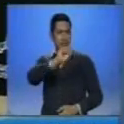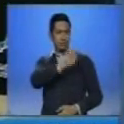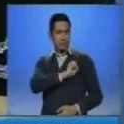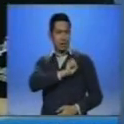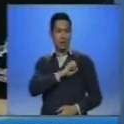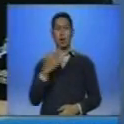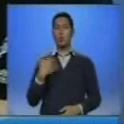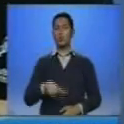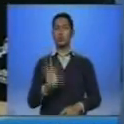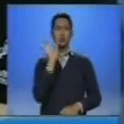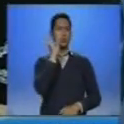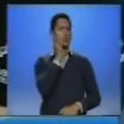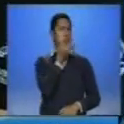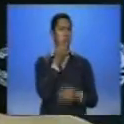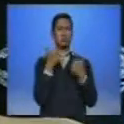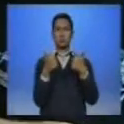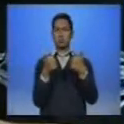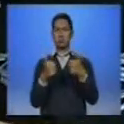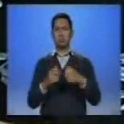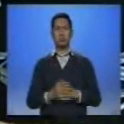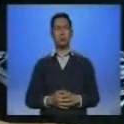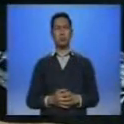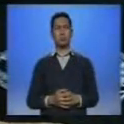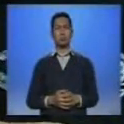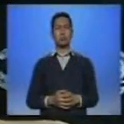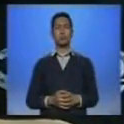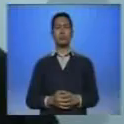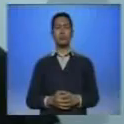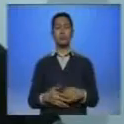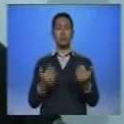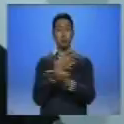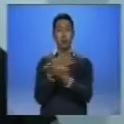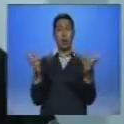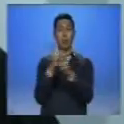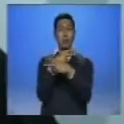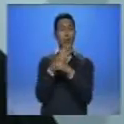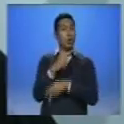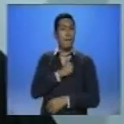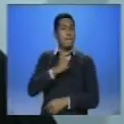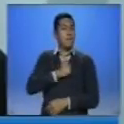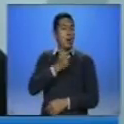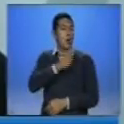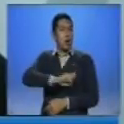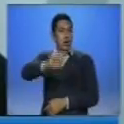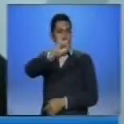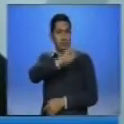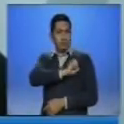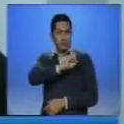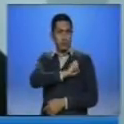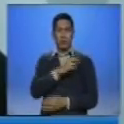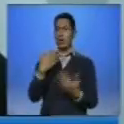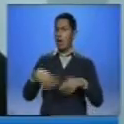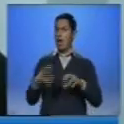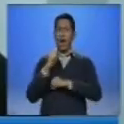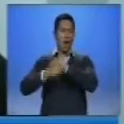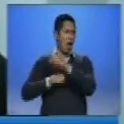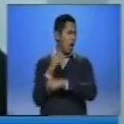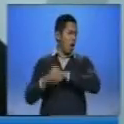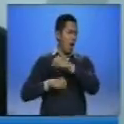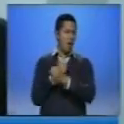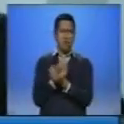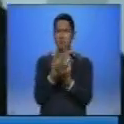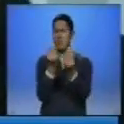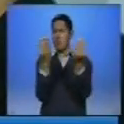gastronomía española. Este es un producto autóctono nuestro que realmente llevamos haciéndolo cientos de años a través de